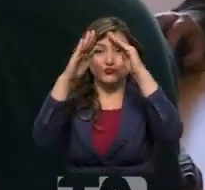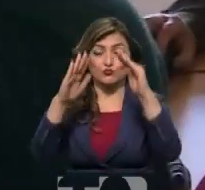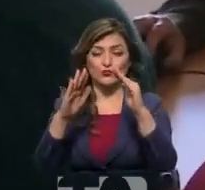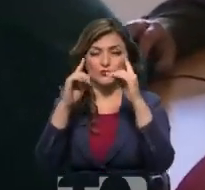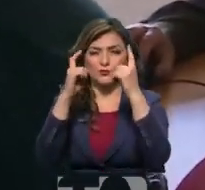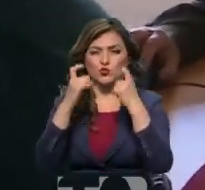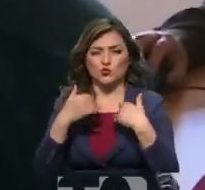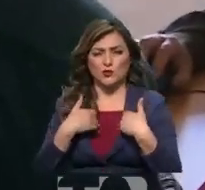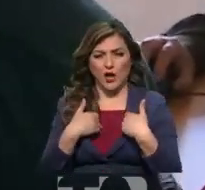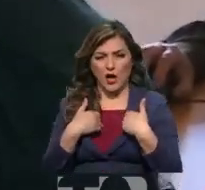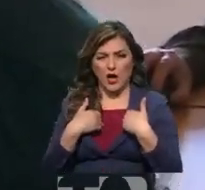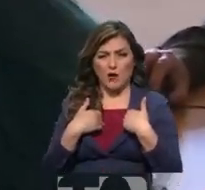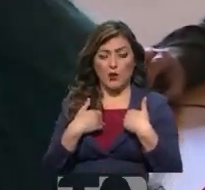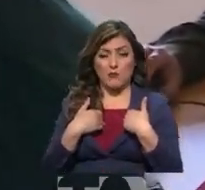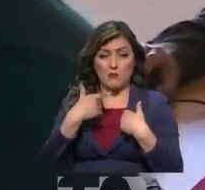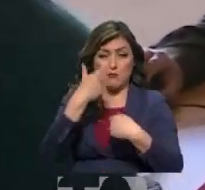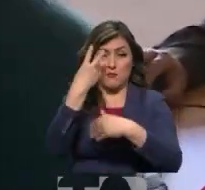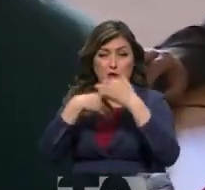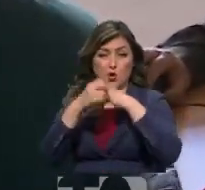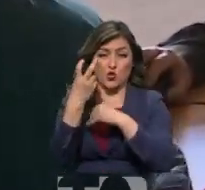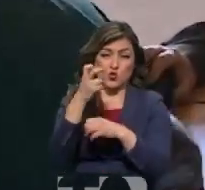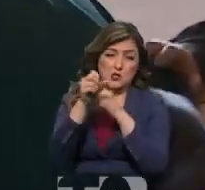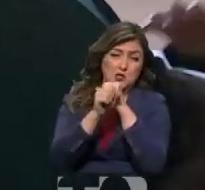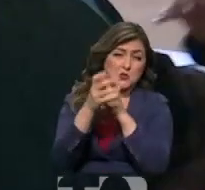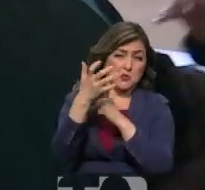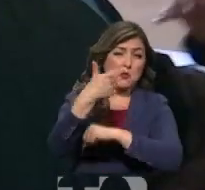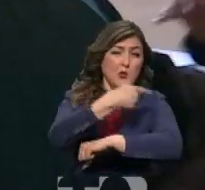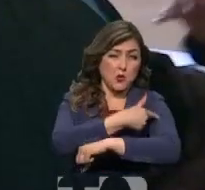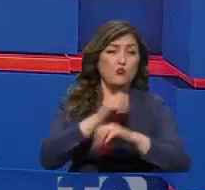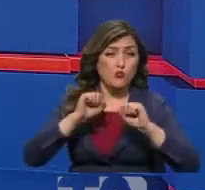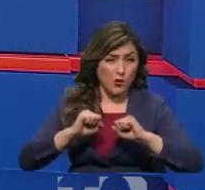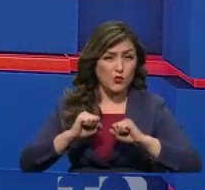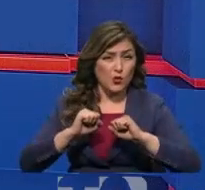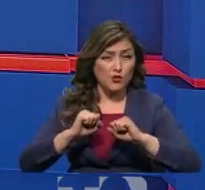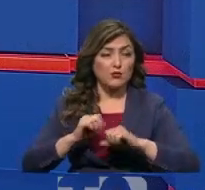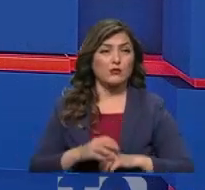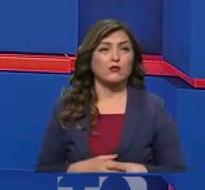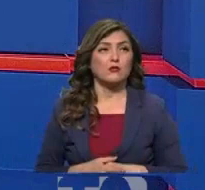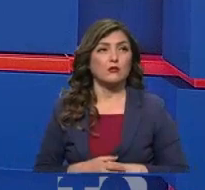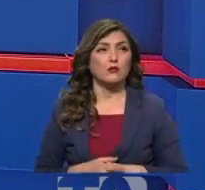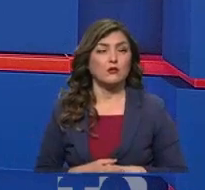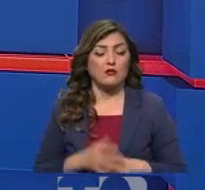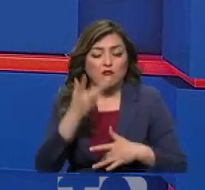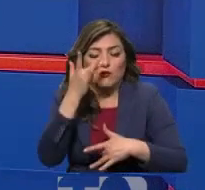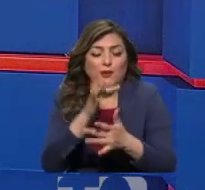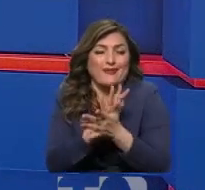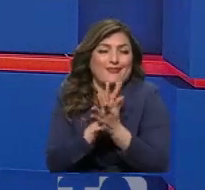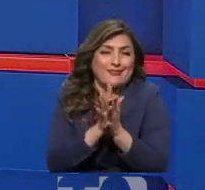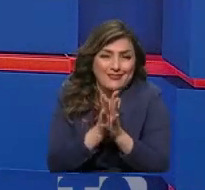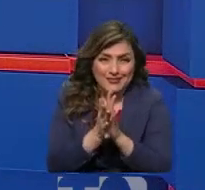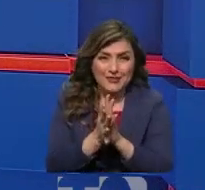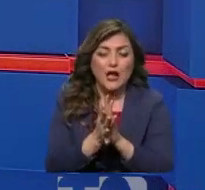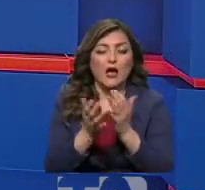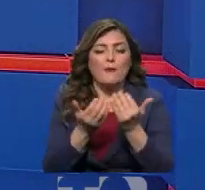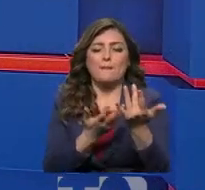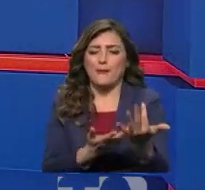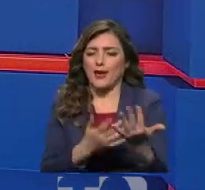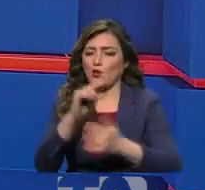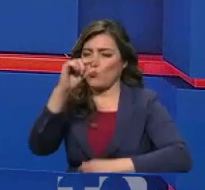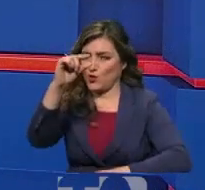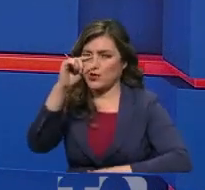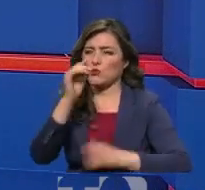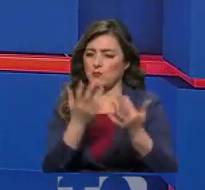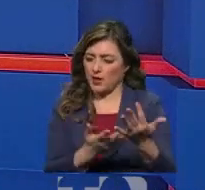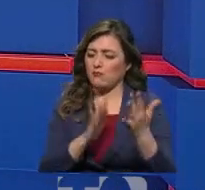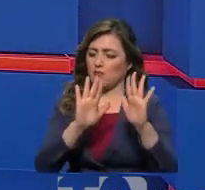pregunta, ¿debo correr a vacunarle a mi hijo entre 12 a 15 años? Por ahora, si es que no tiene ninguna patología previa, pues esperemos un poquito